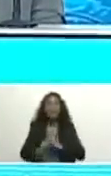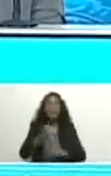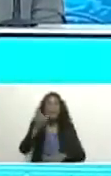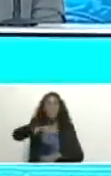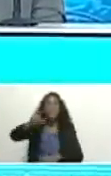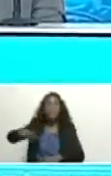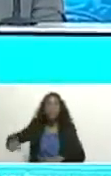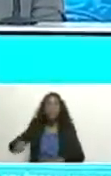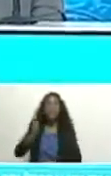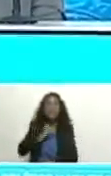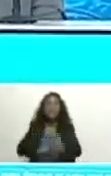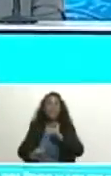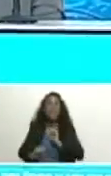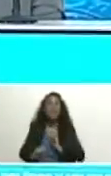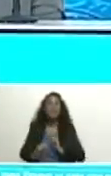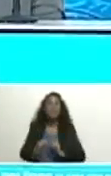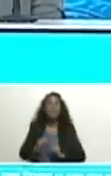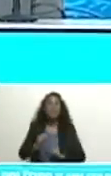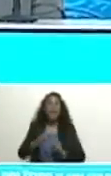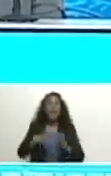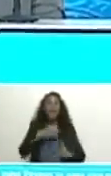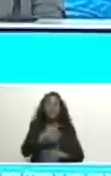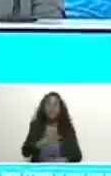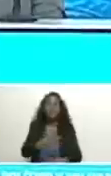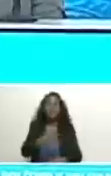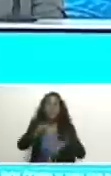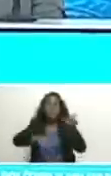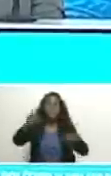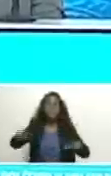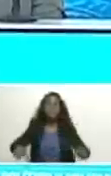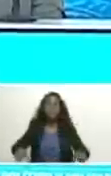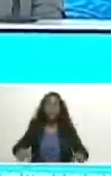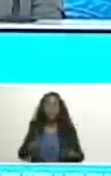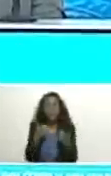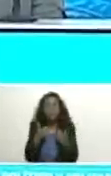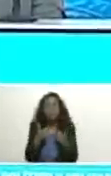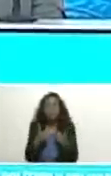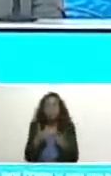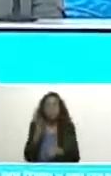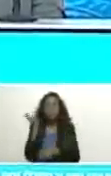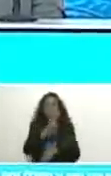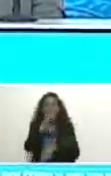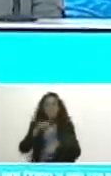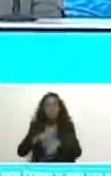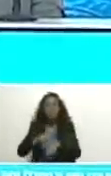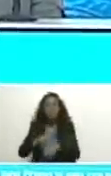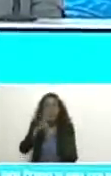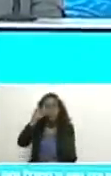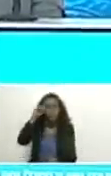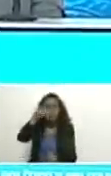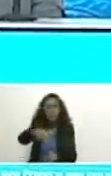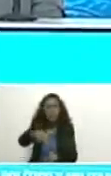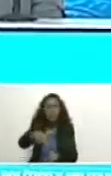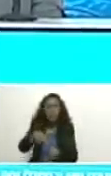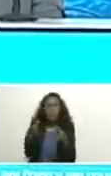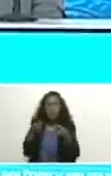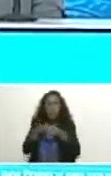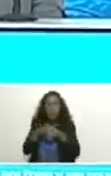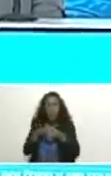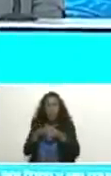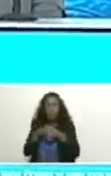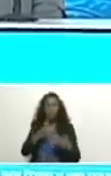verdad, que defienda los intereses del país. Una Asamblea Nacional que no esté secuestrado por